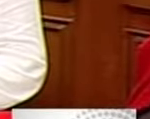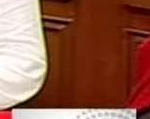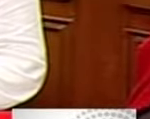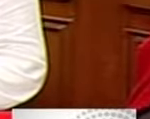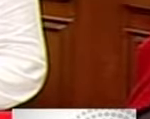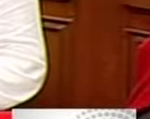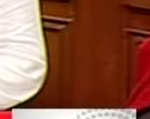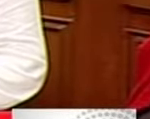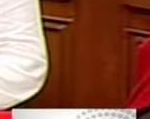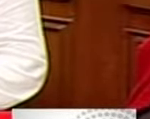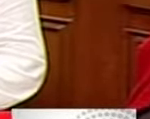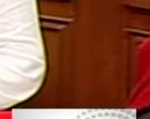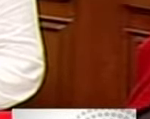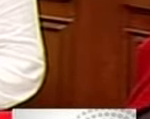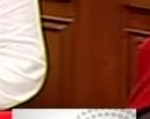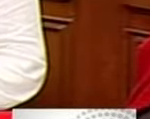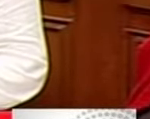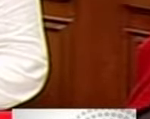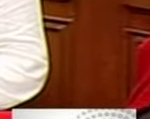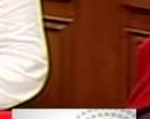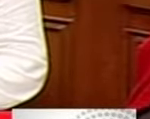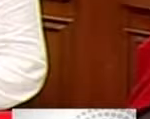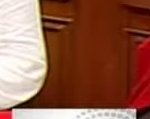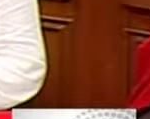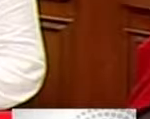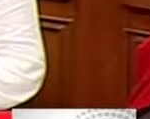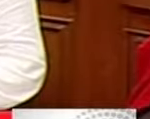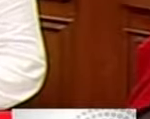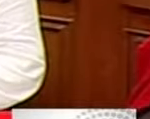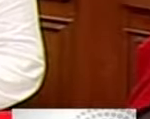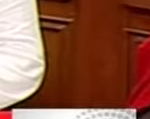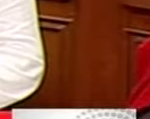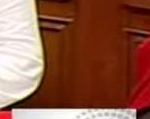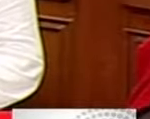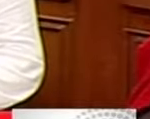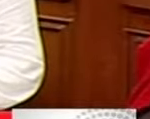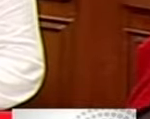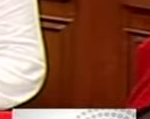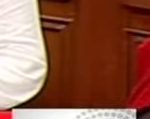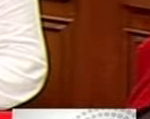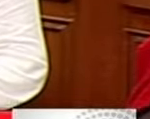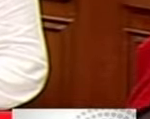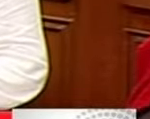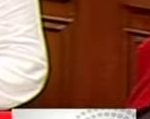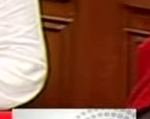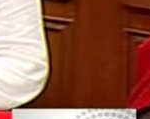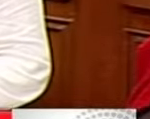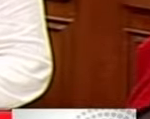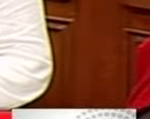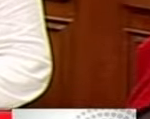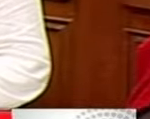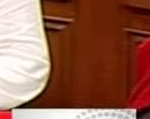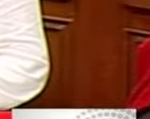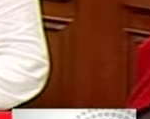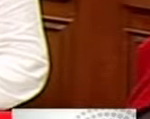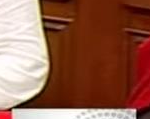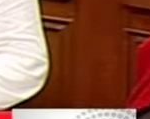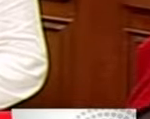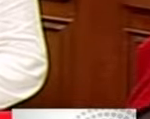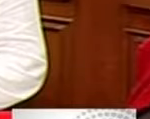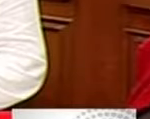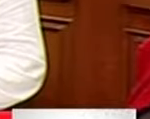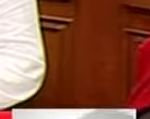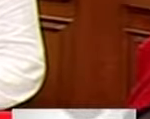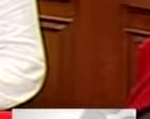cumpla con sus promesas. Y por ello nosotros ratificamos la urgencia de que se impulse un proceso constituyente que no